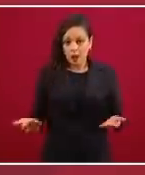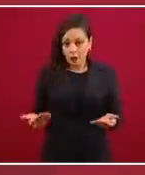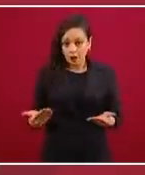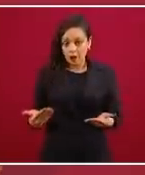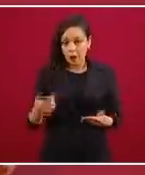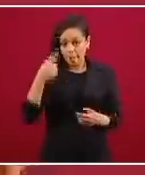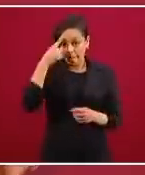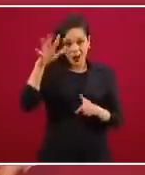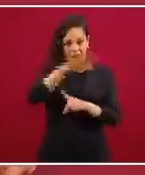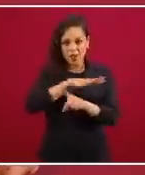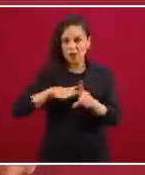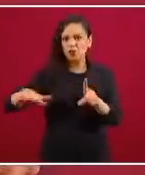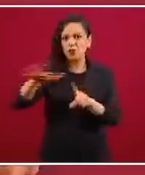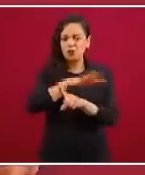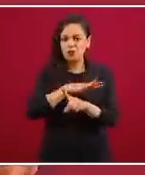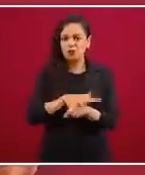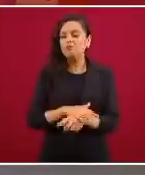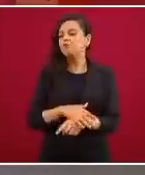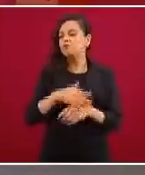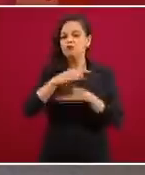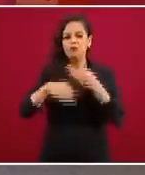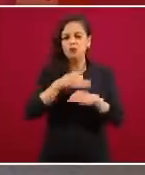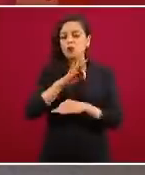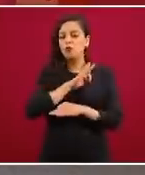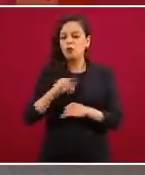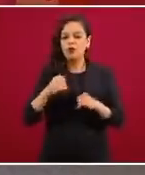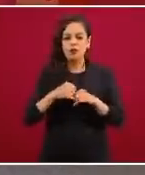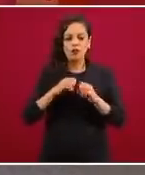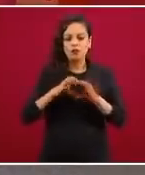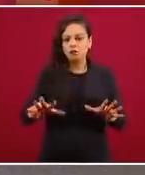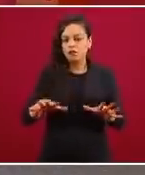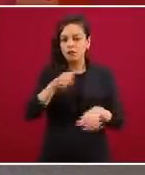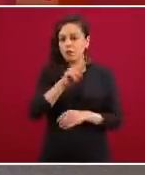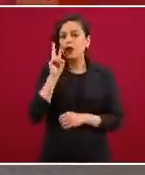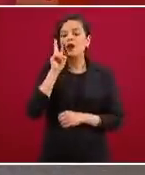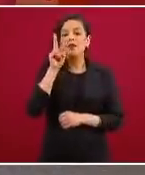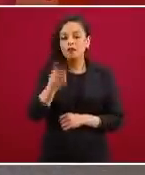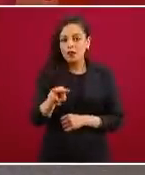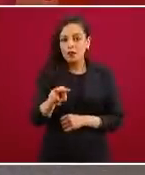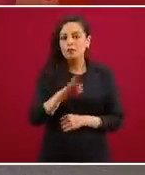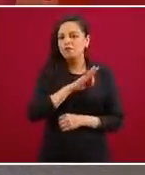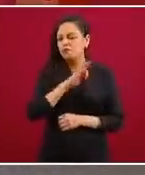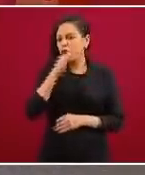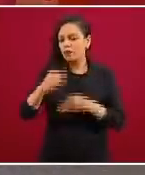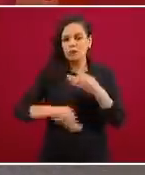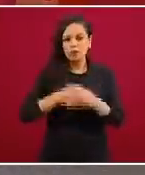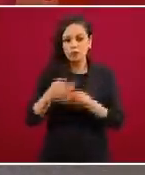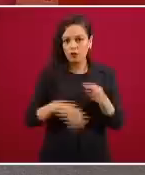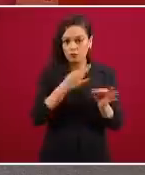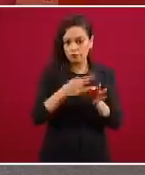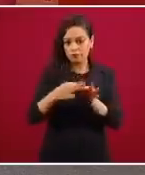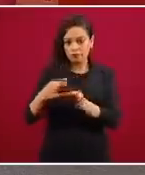público toda la información que está en nuestras manos. Esta información, además, no lo perdamos de vista,